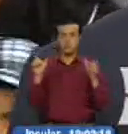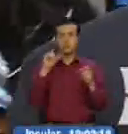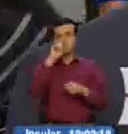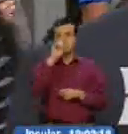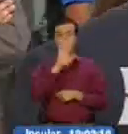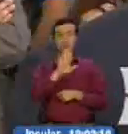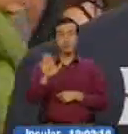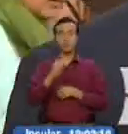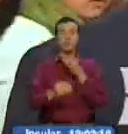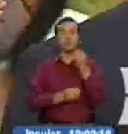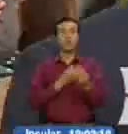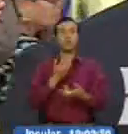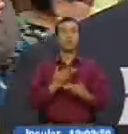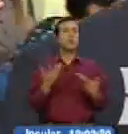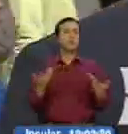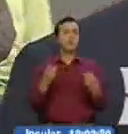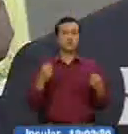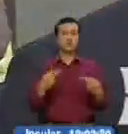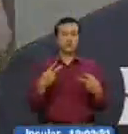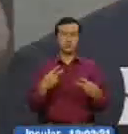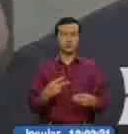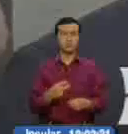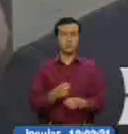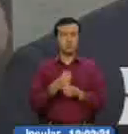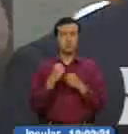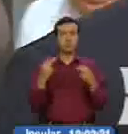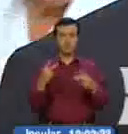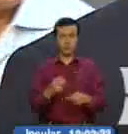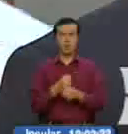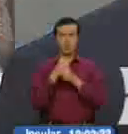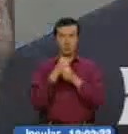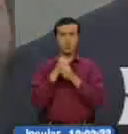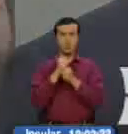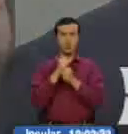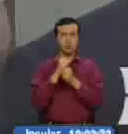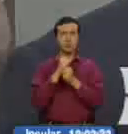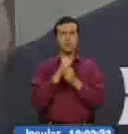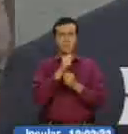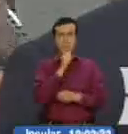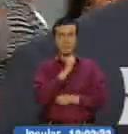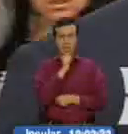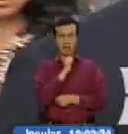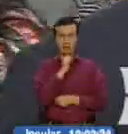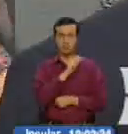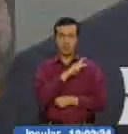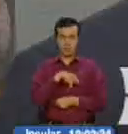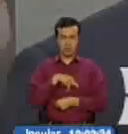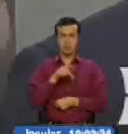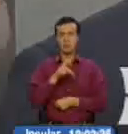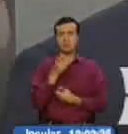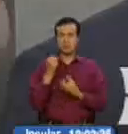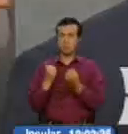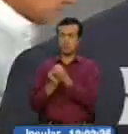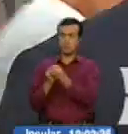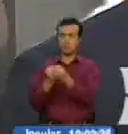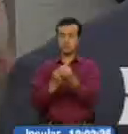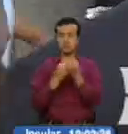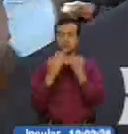trabajadores estos seguros de medicina prepagada y que se favorezcan